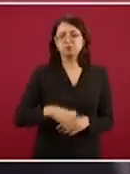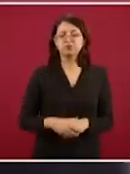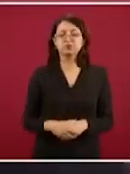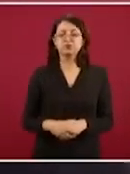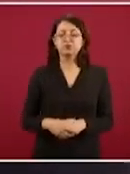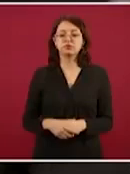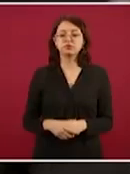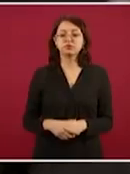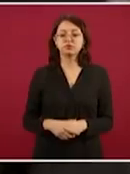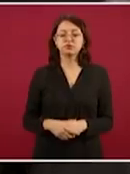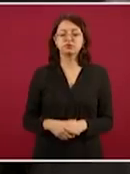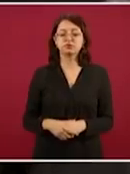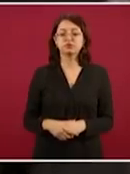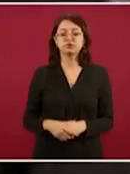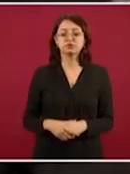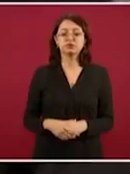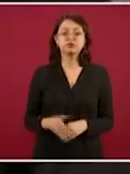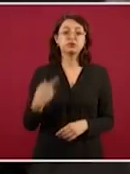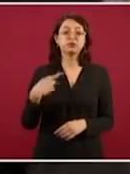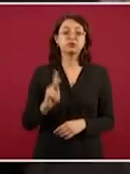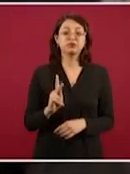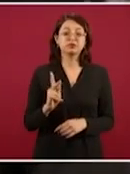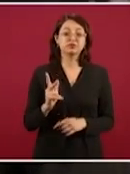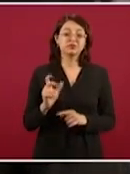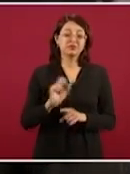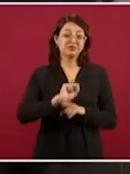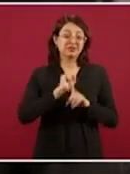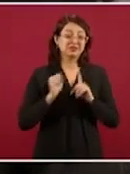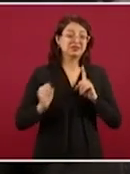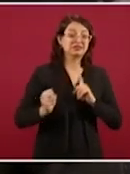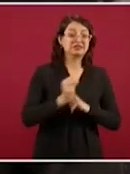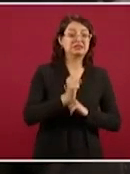en medio de esta situación difícil,